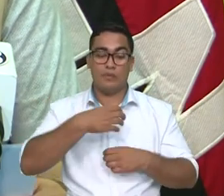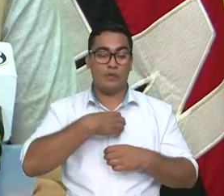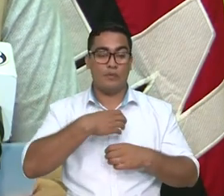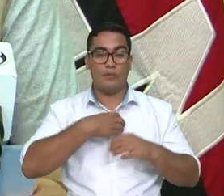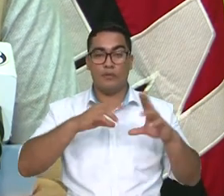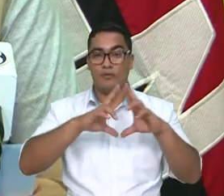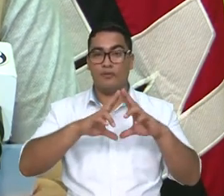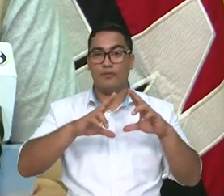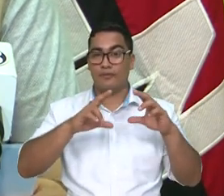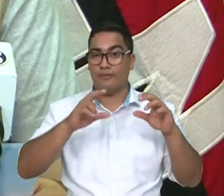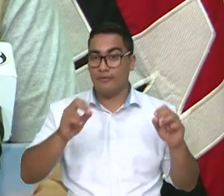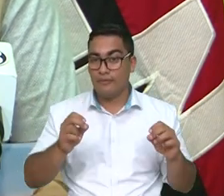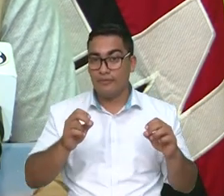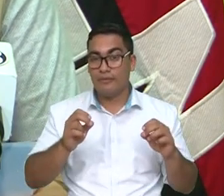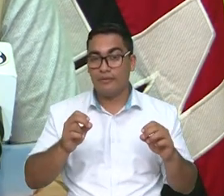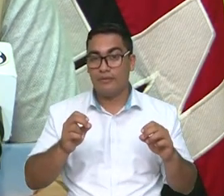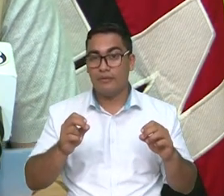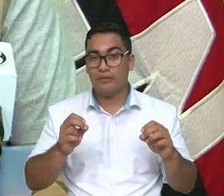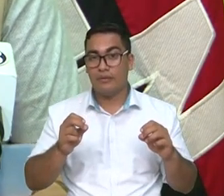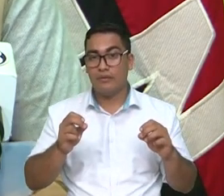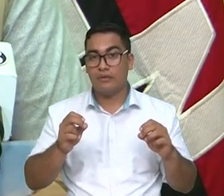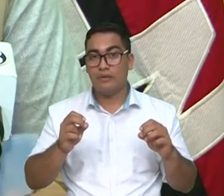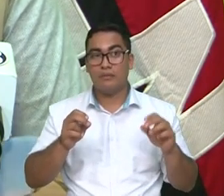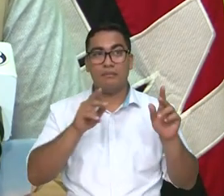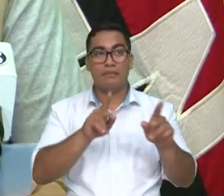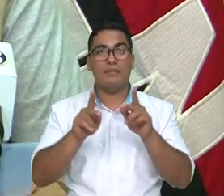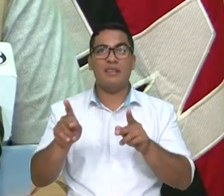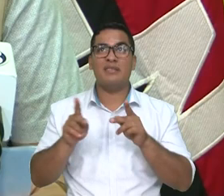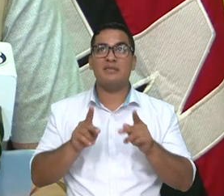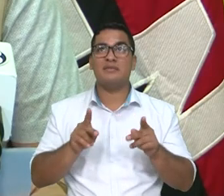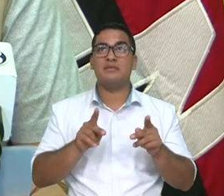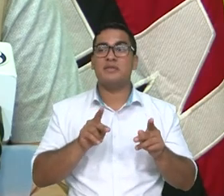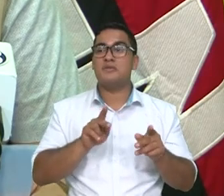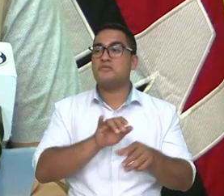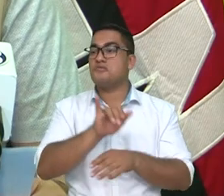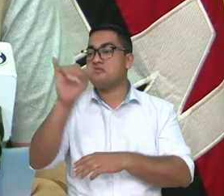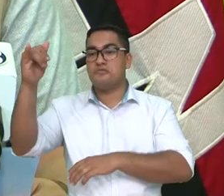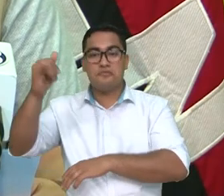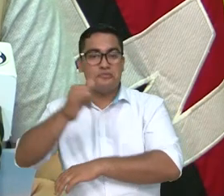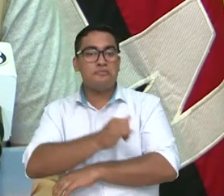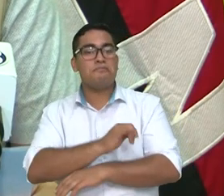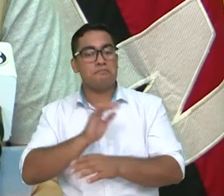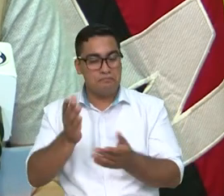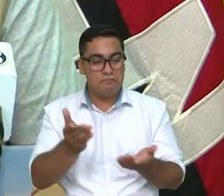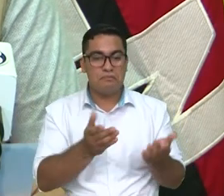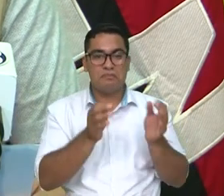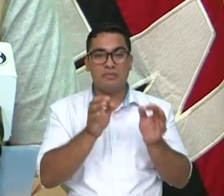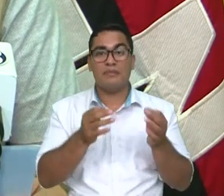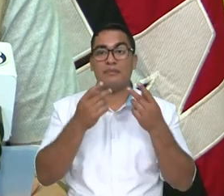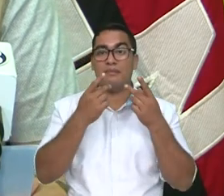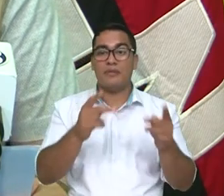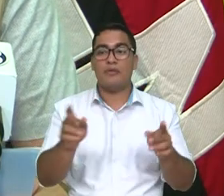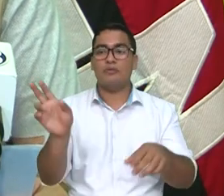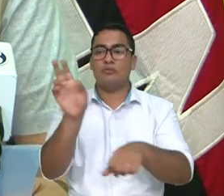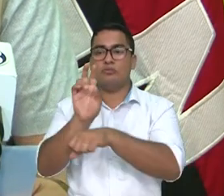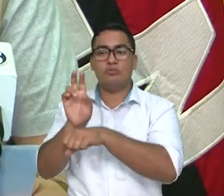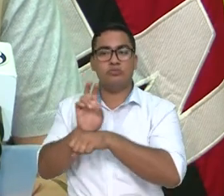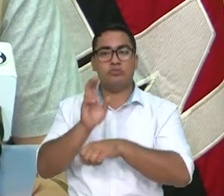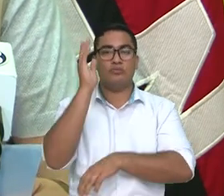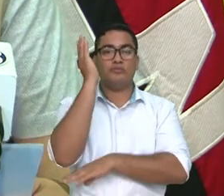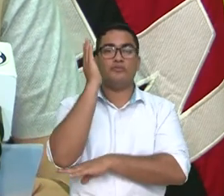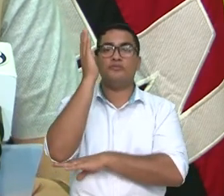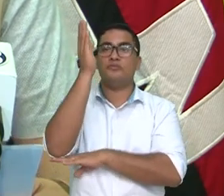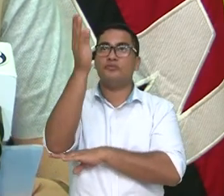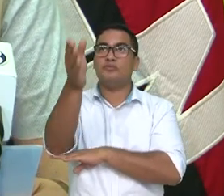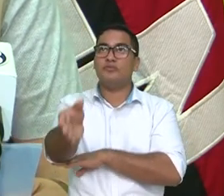se tiene restricciones, ¿verdad?, para los pasajeros, pero se mantiene vigilancia activa en todos los puntos de entrada del país,